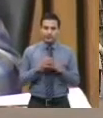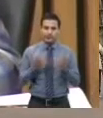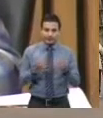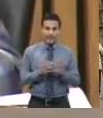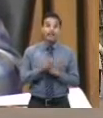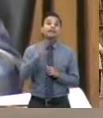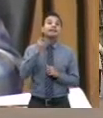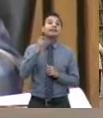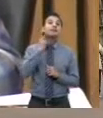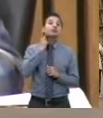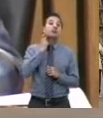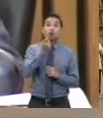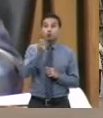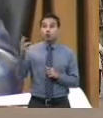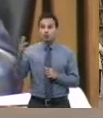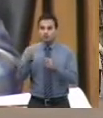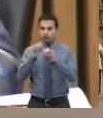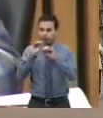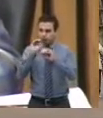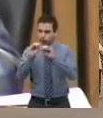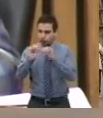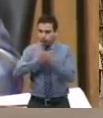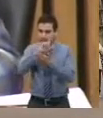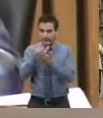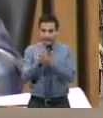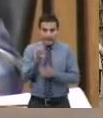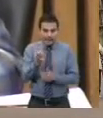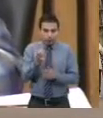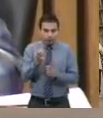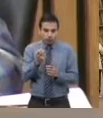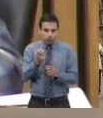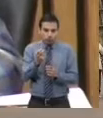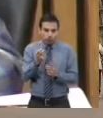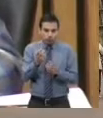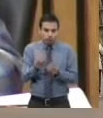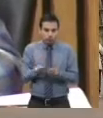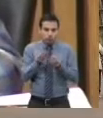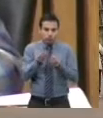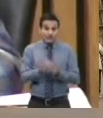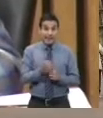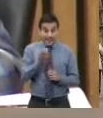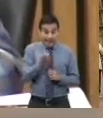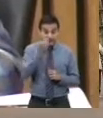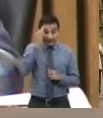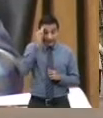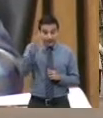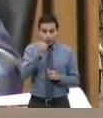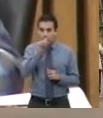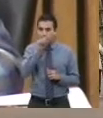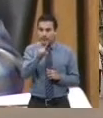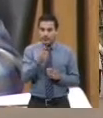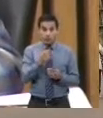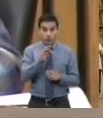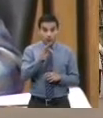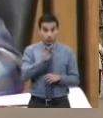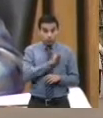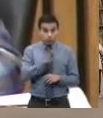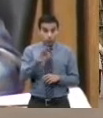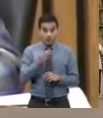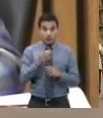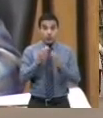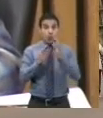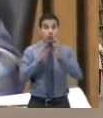buscó generar las condiciones óptimas para ello. Adicionalmente, en este periodo se busca evitar que se emita propaganda que